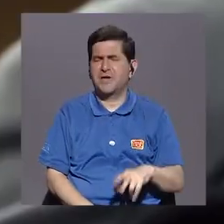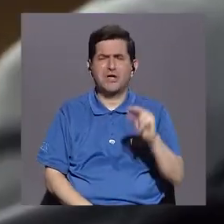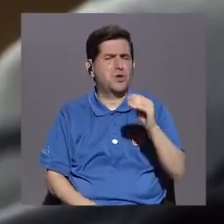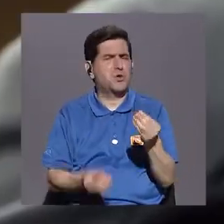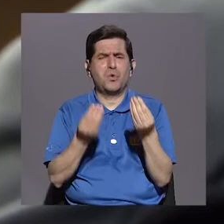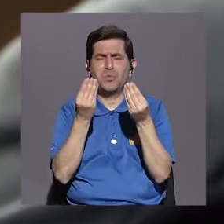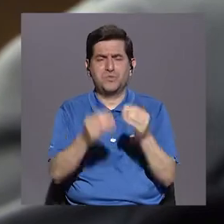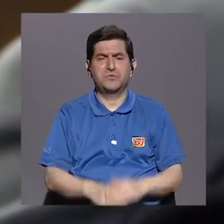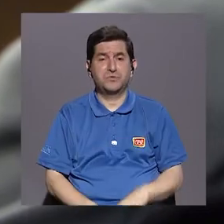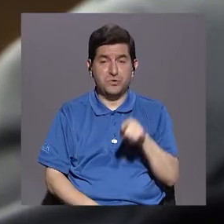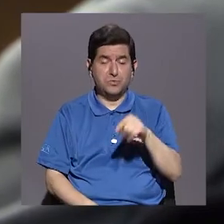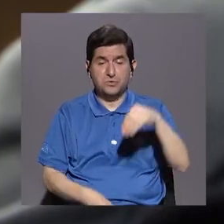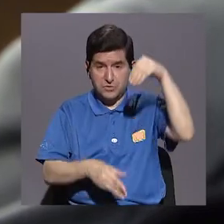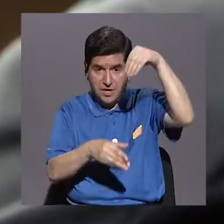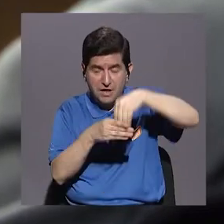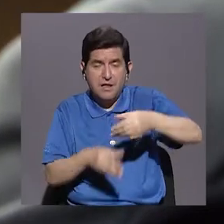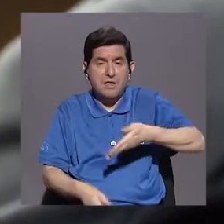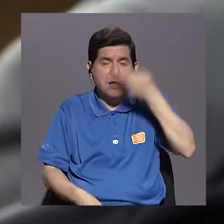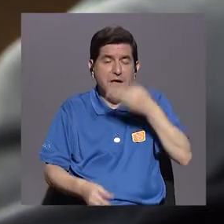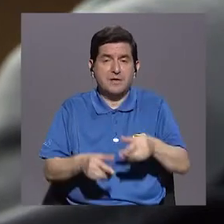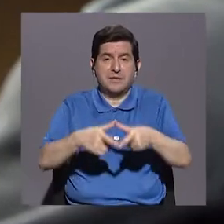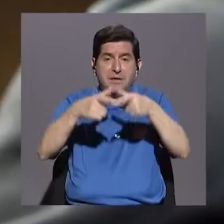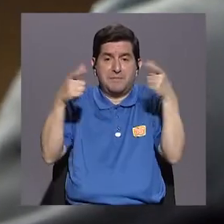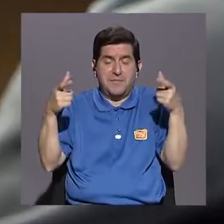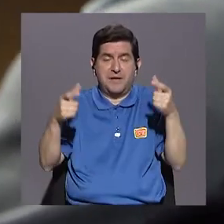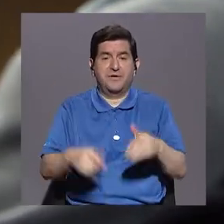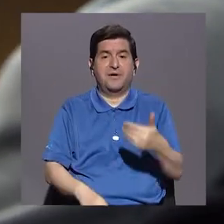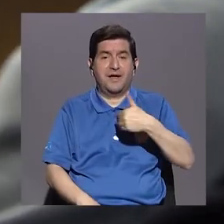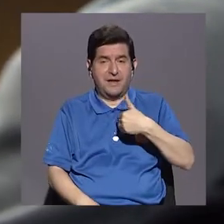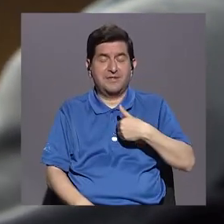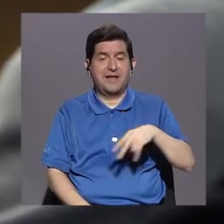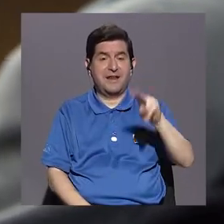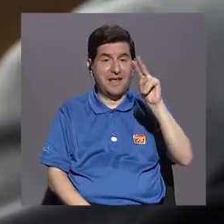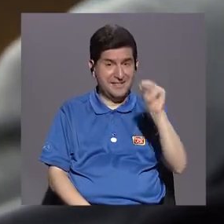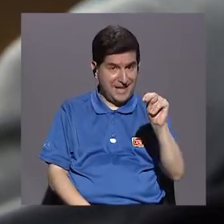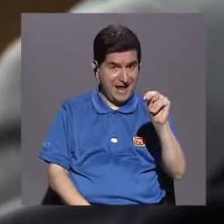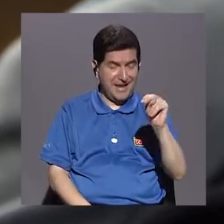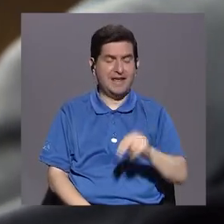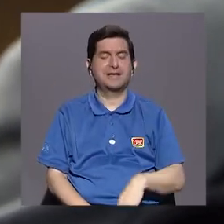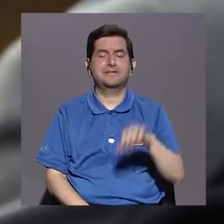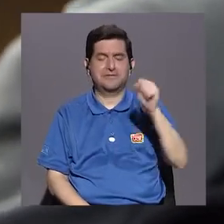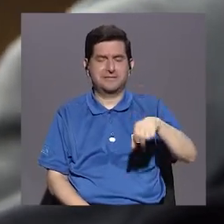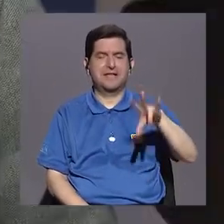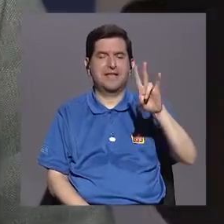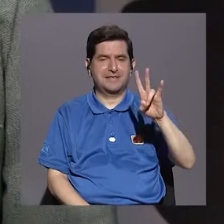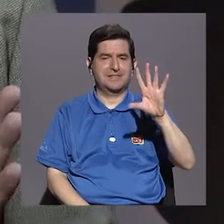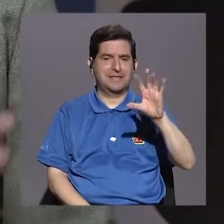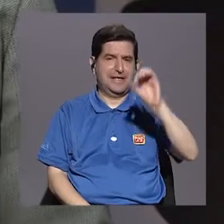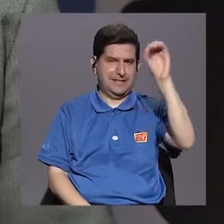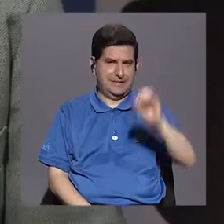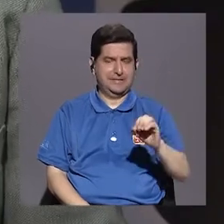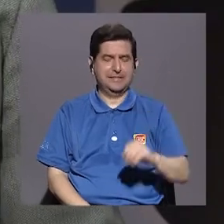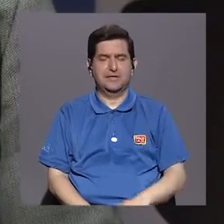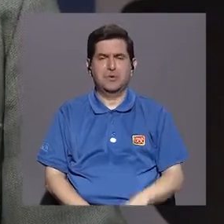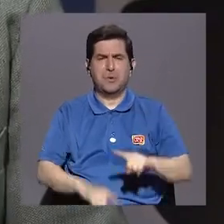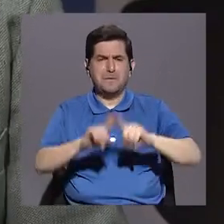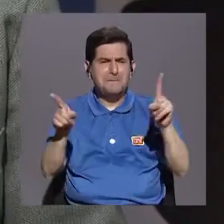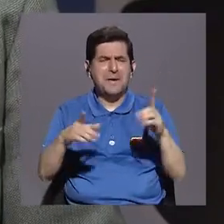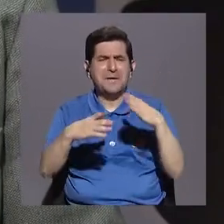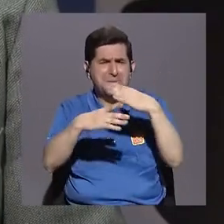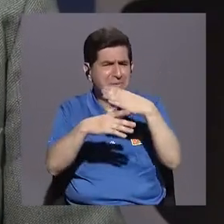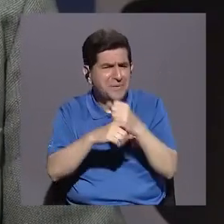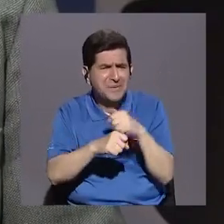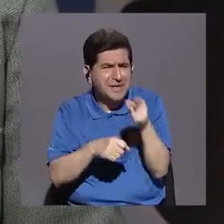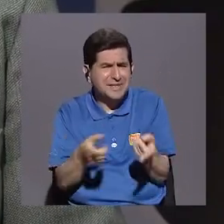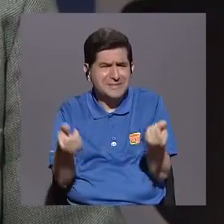la mayor cantidad de comida sí claro lo que se forma no no es